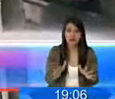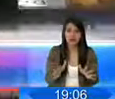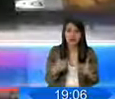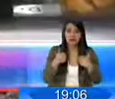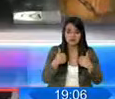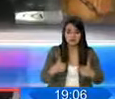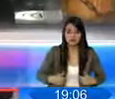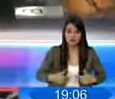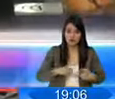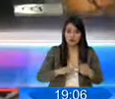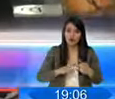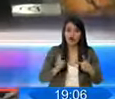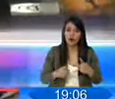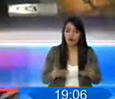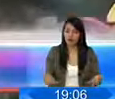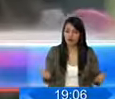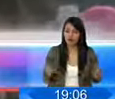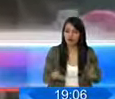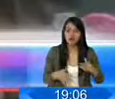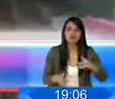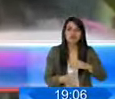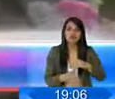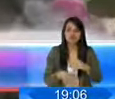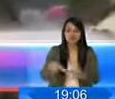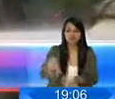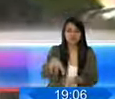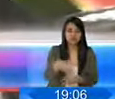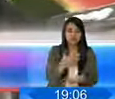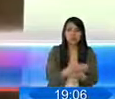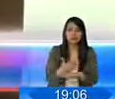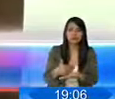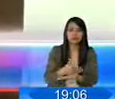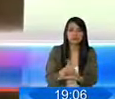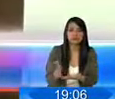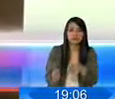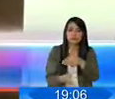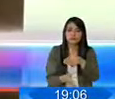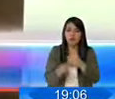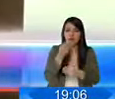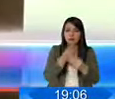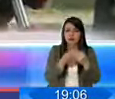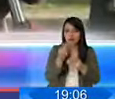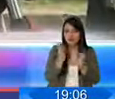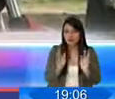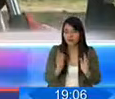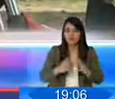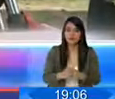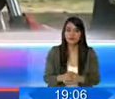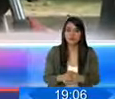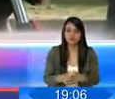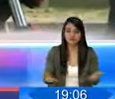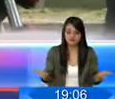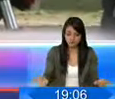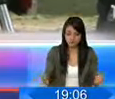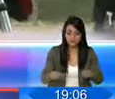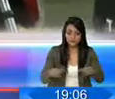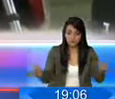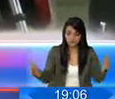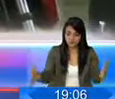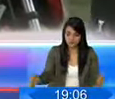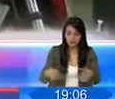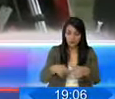tanto personal como en utensilios y en la manipulación de los alimentos. Es decir, que tanto los utensilios